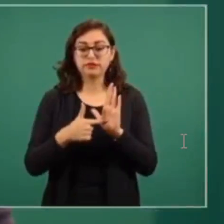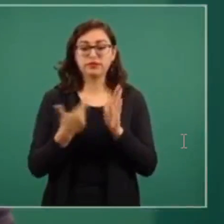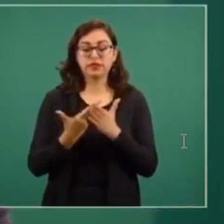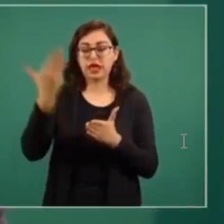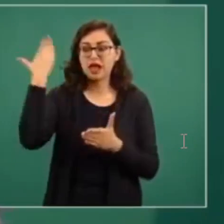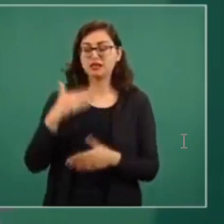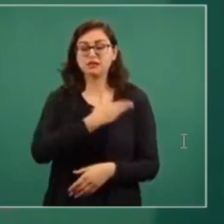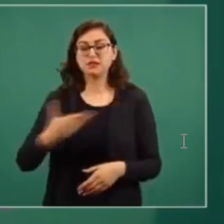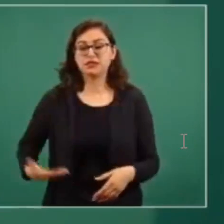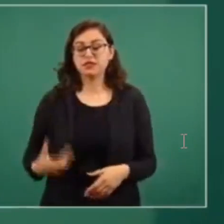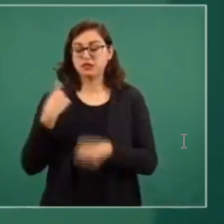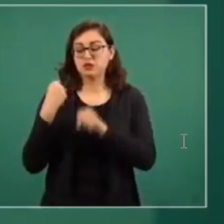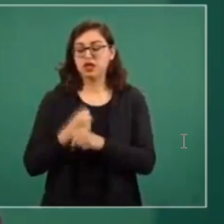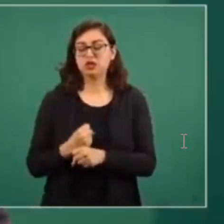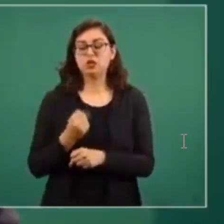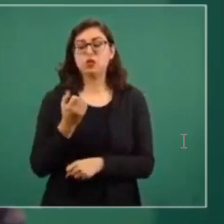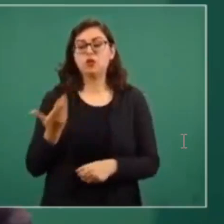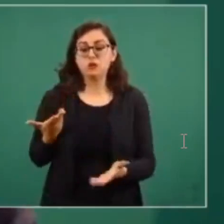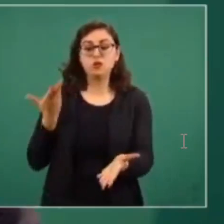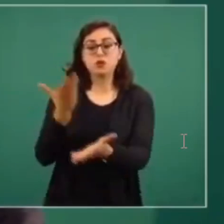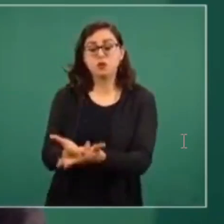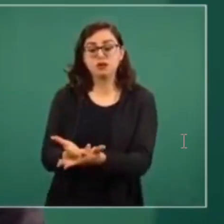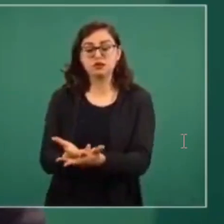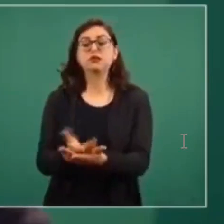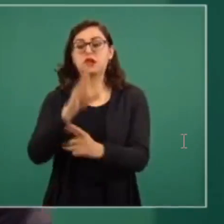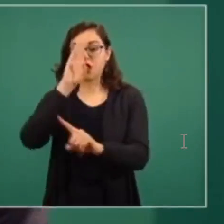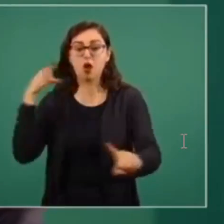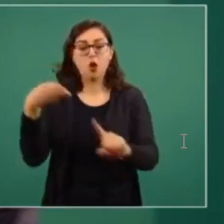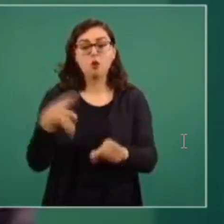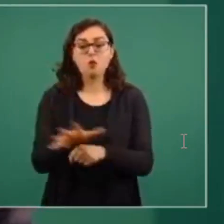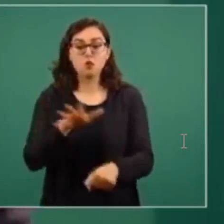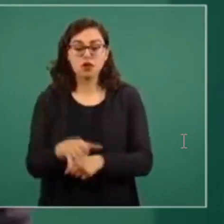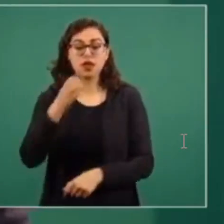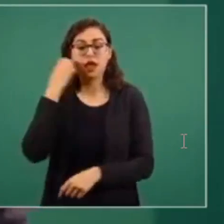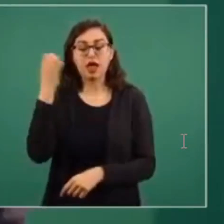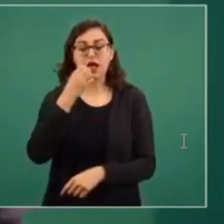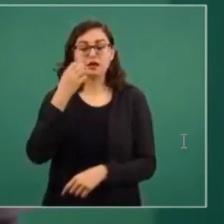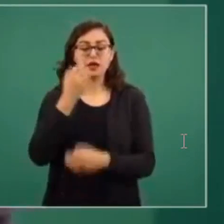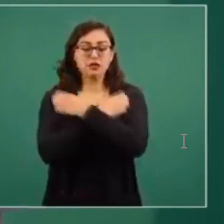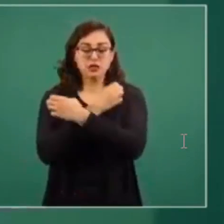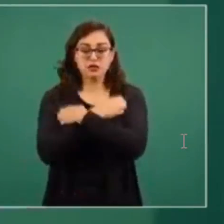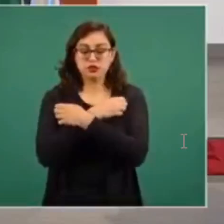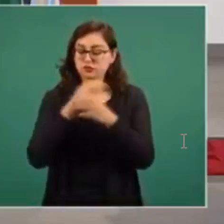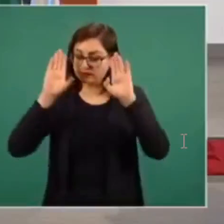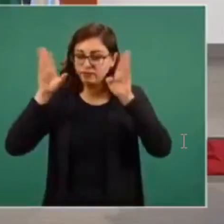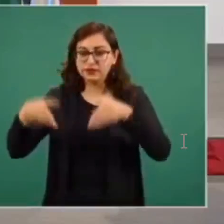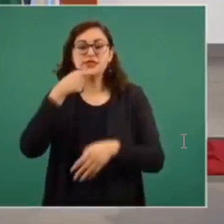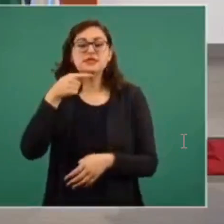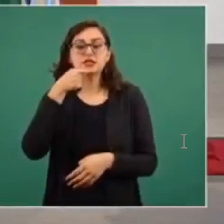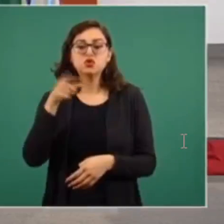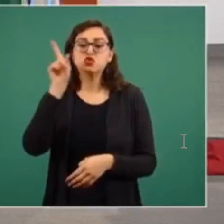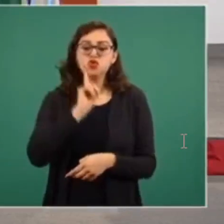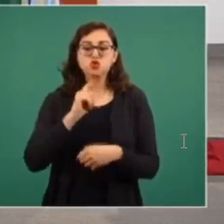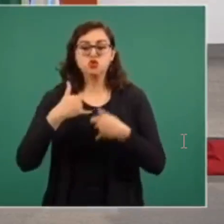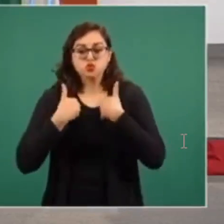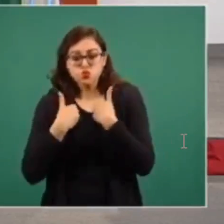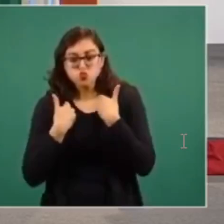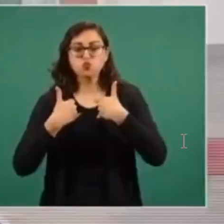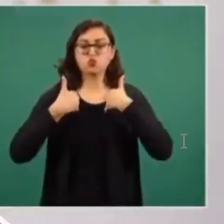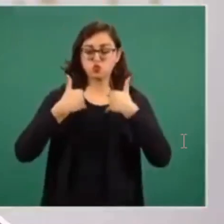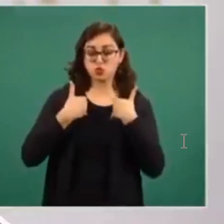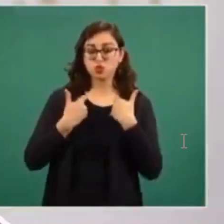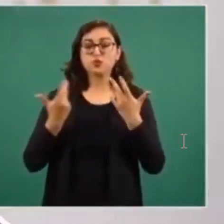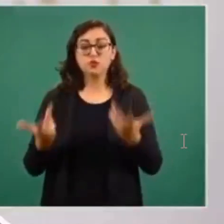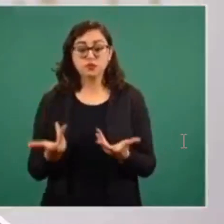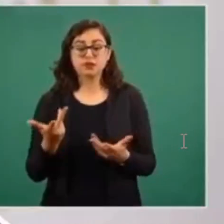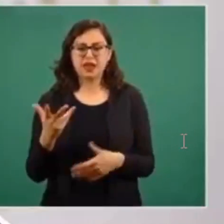el señor presidente en mayo del año pasado, y era que la educación se centrara en las niñas, los niños, los adolescentes y los jóvenes. Esto parece una obviedad, pero en realidad